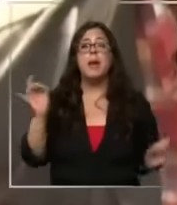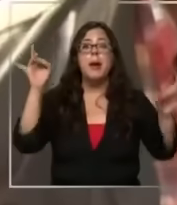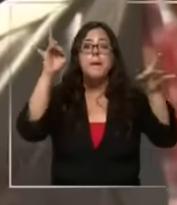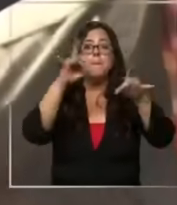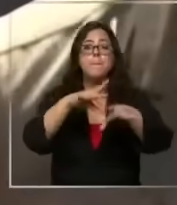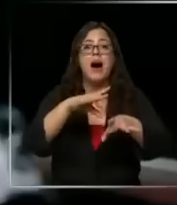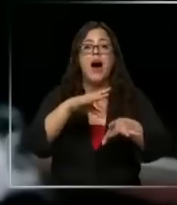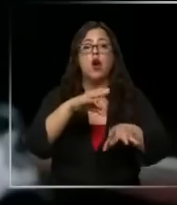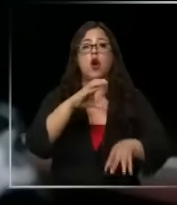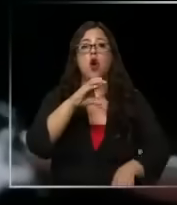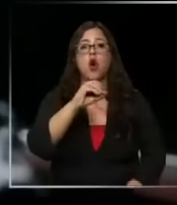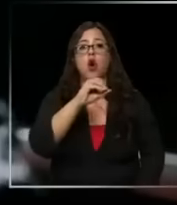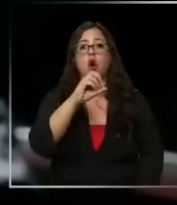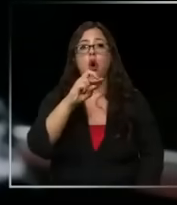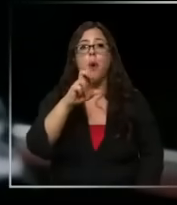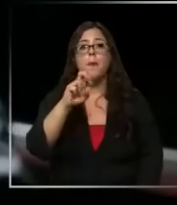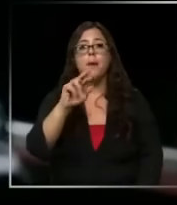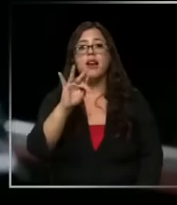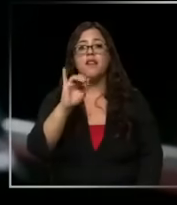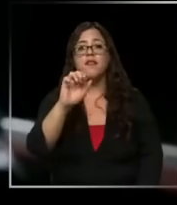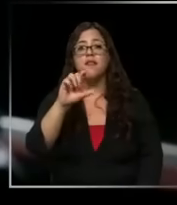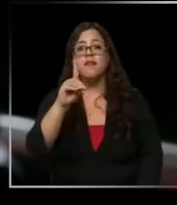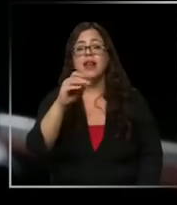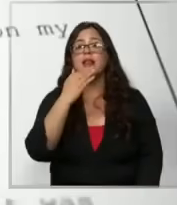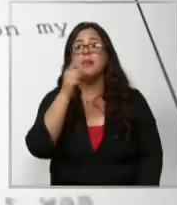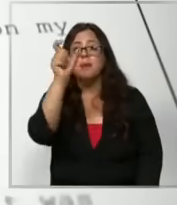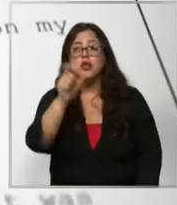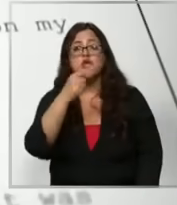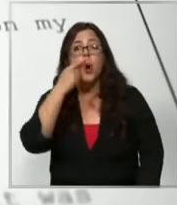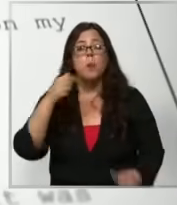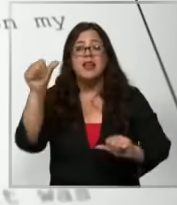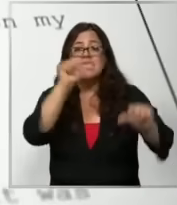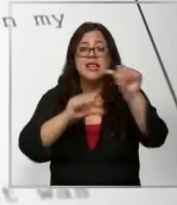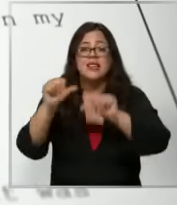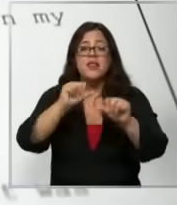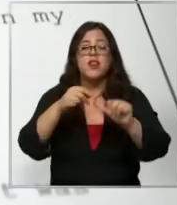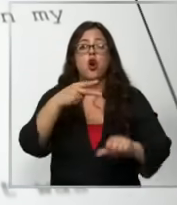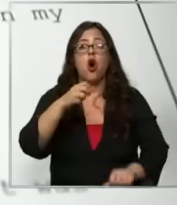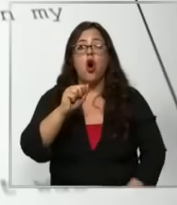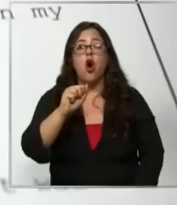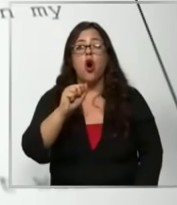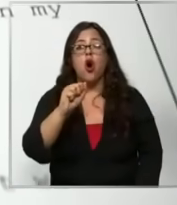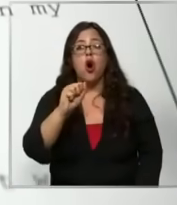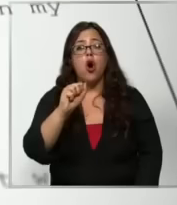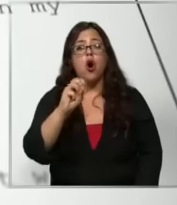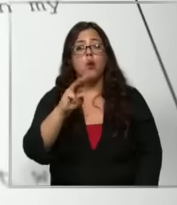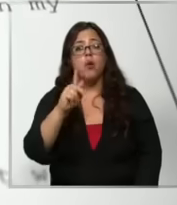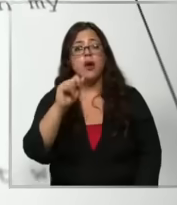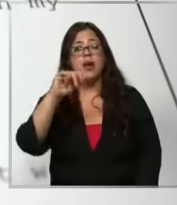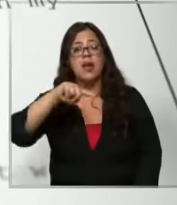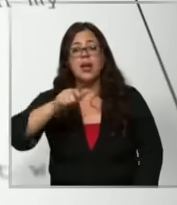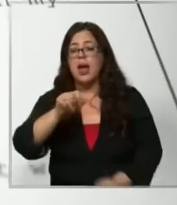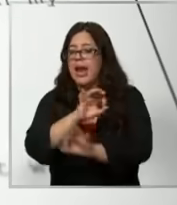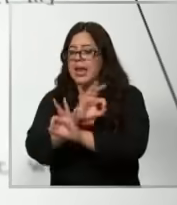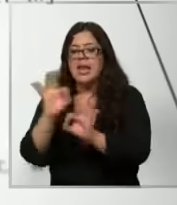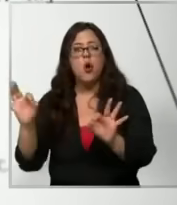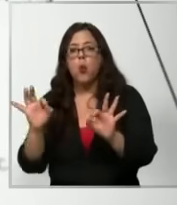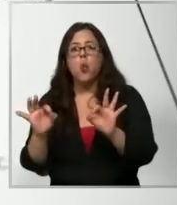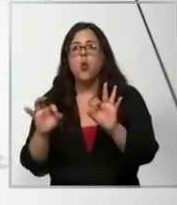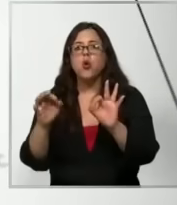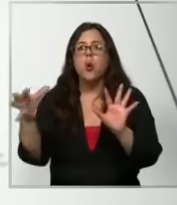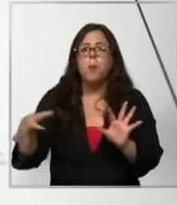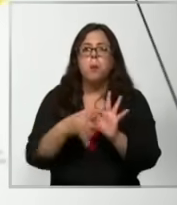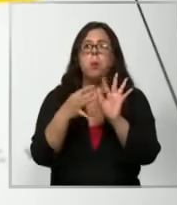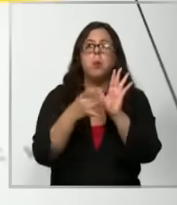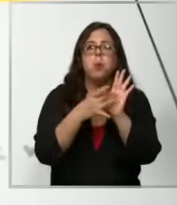científico Stephen Hawking, aparecen por primera vez. Ninguno de ellos ha sido vinculado a ningún delito. En el caso de Copperfield, por ejemplo,